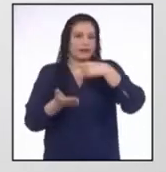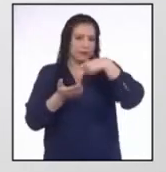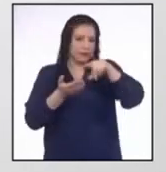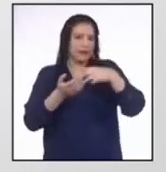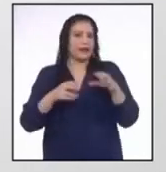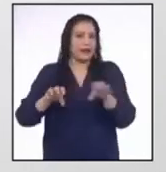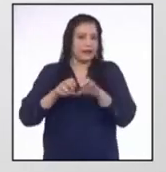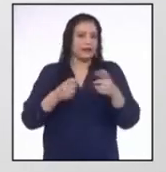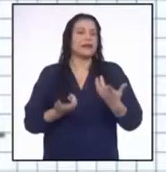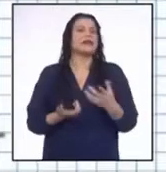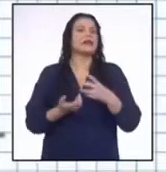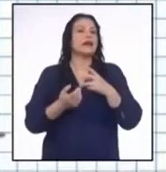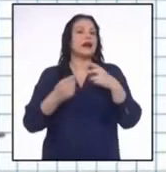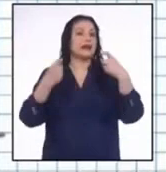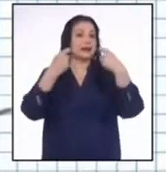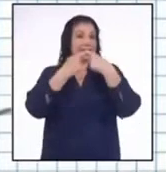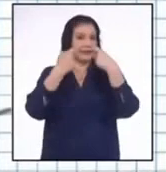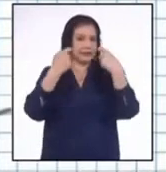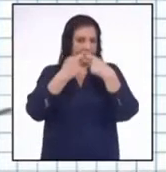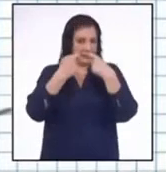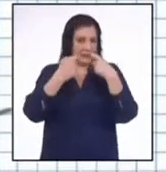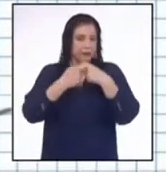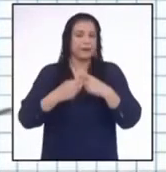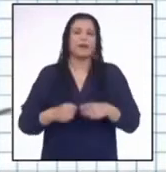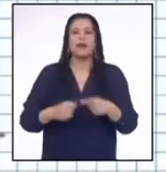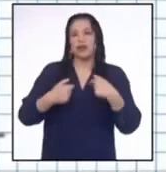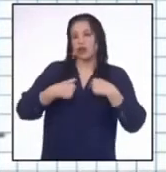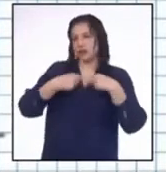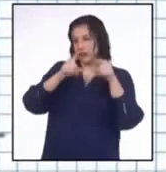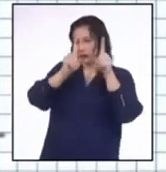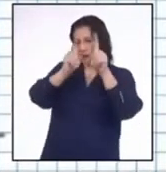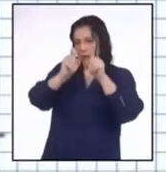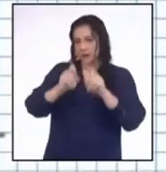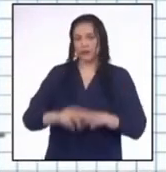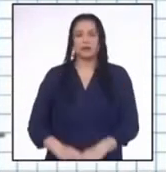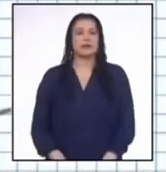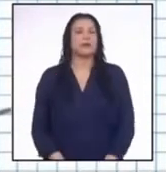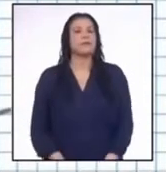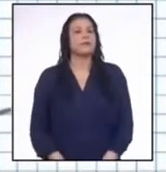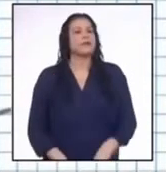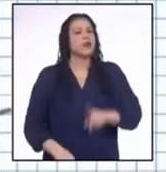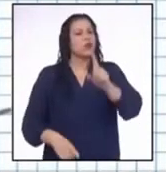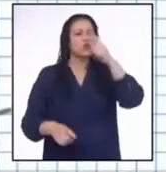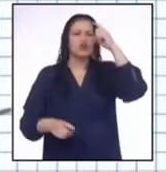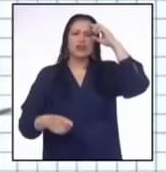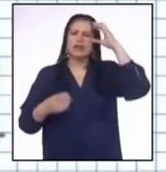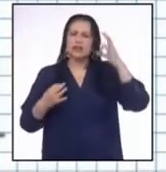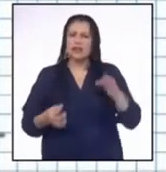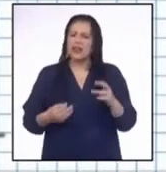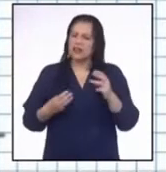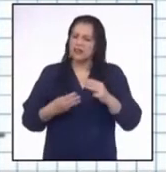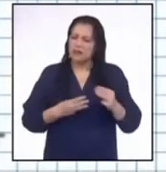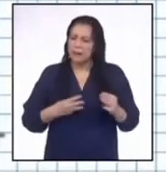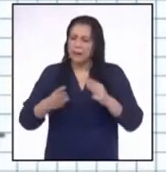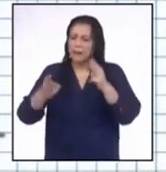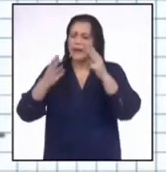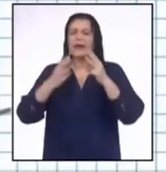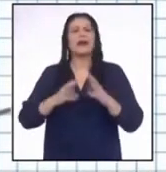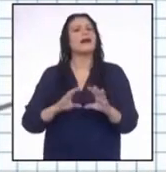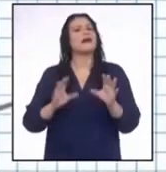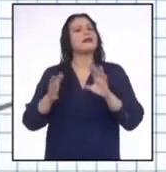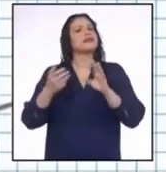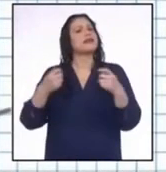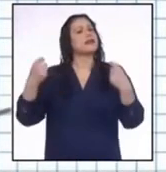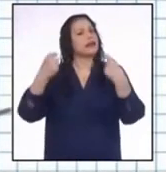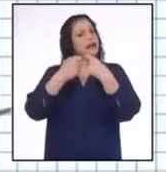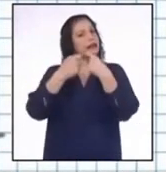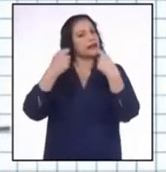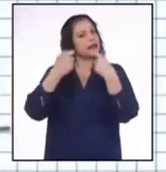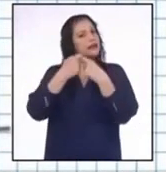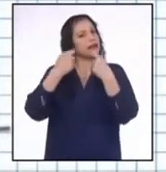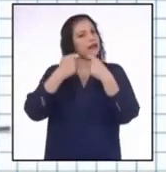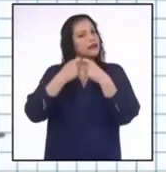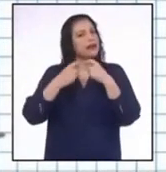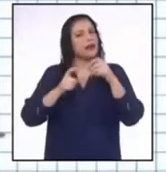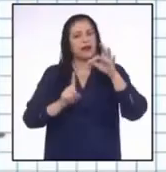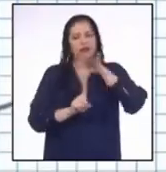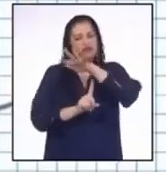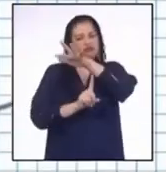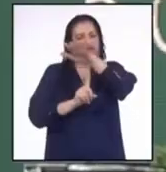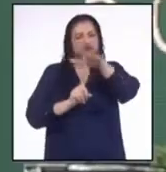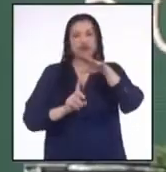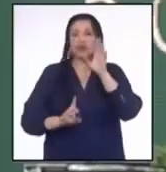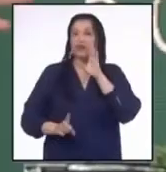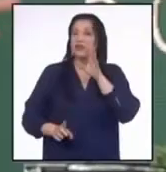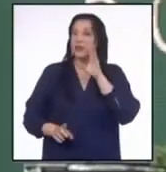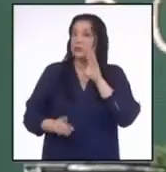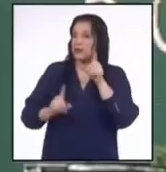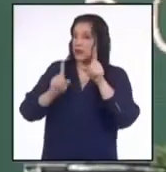y transmisoras. Les hago una pregunta. ¿Creen que esta forma de producir energía eléctrica contamina el medio